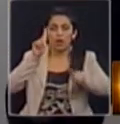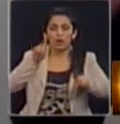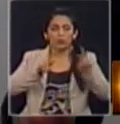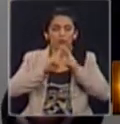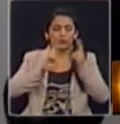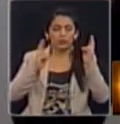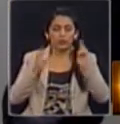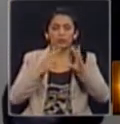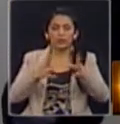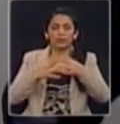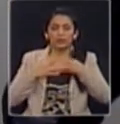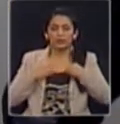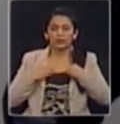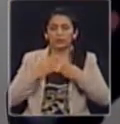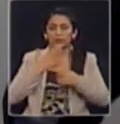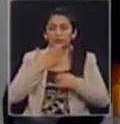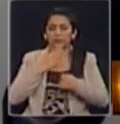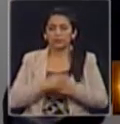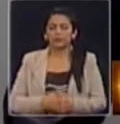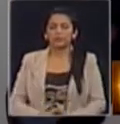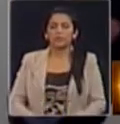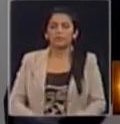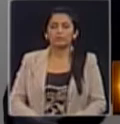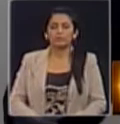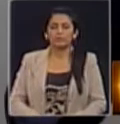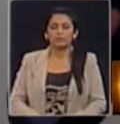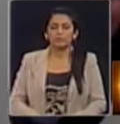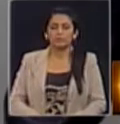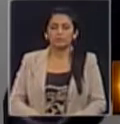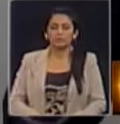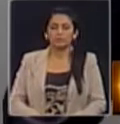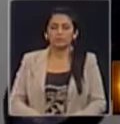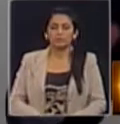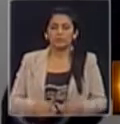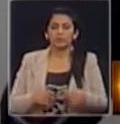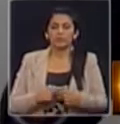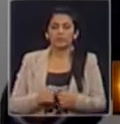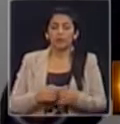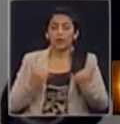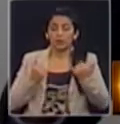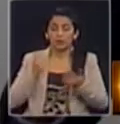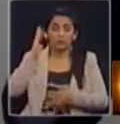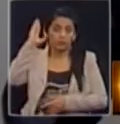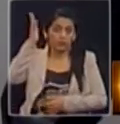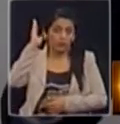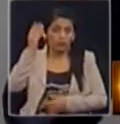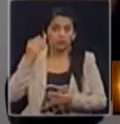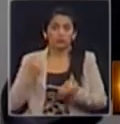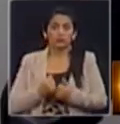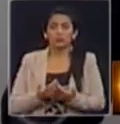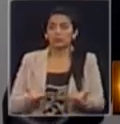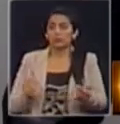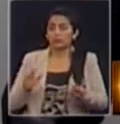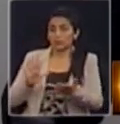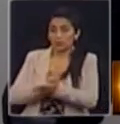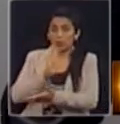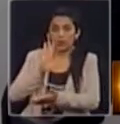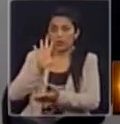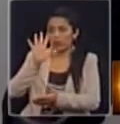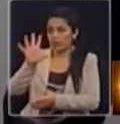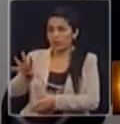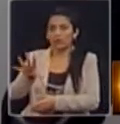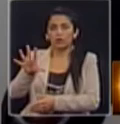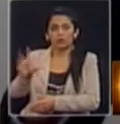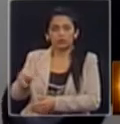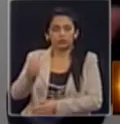el proceso judicial y administrativo corriendo. Segundo, el docente ha sido retirado de la escuela, eso se